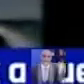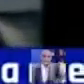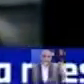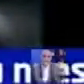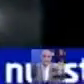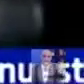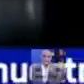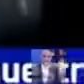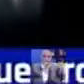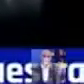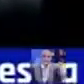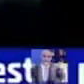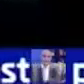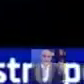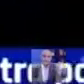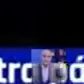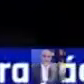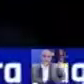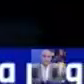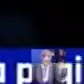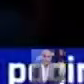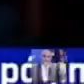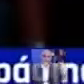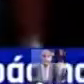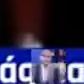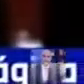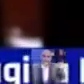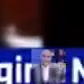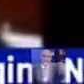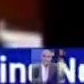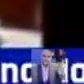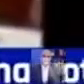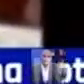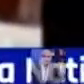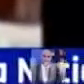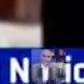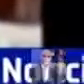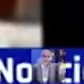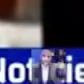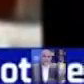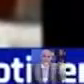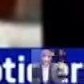pero en concreto Lili Telles, Julen Rementería y todos estos